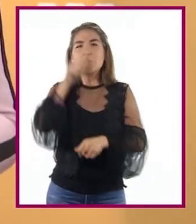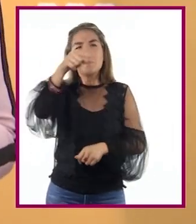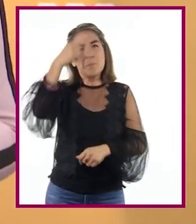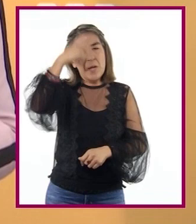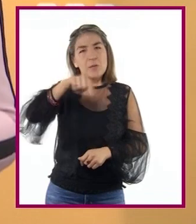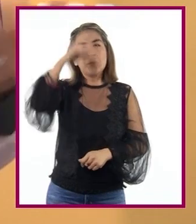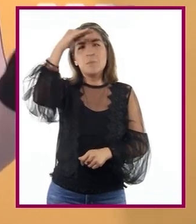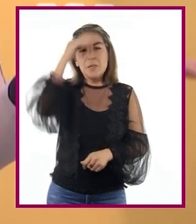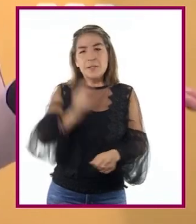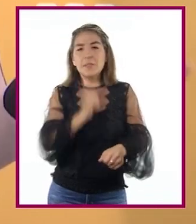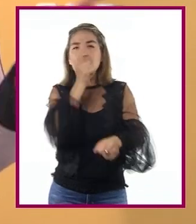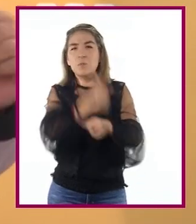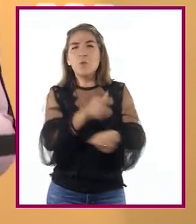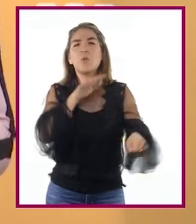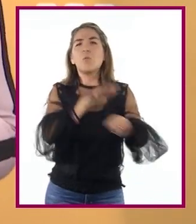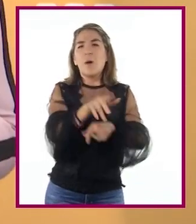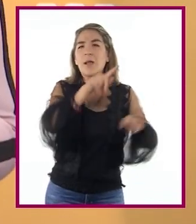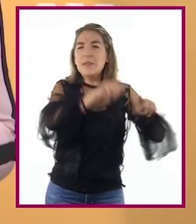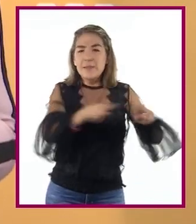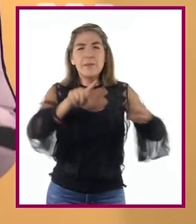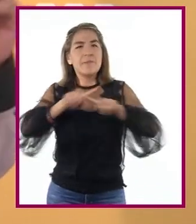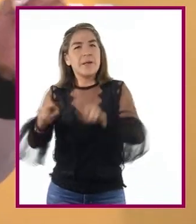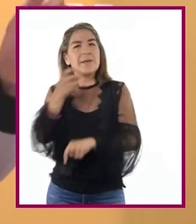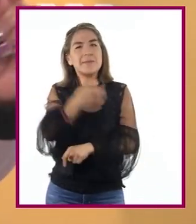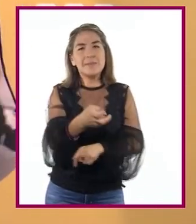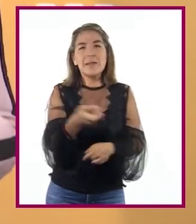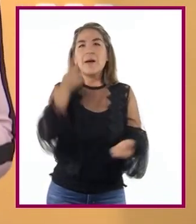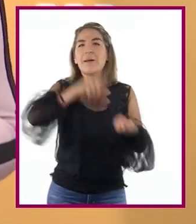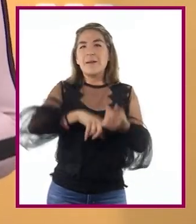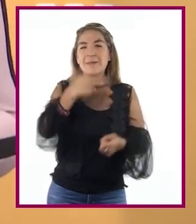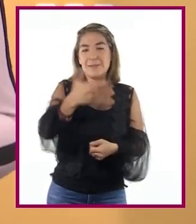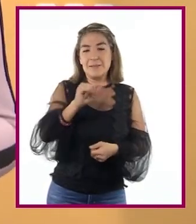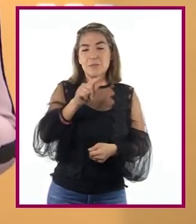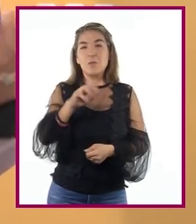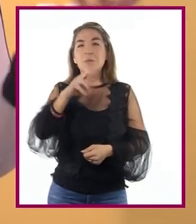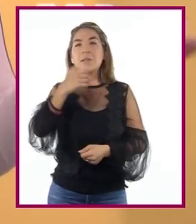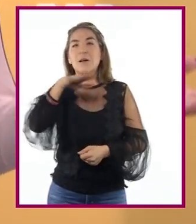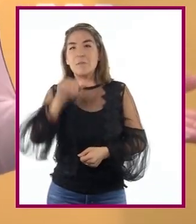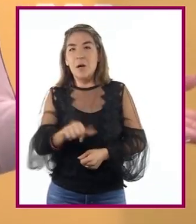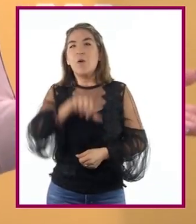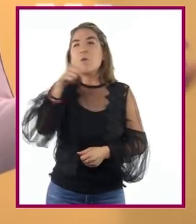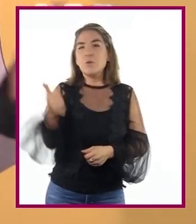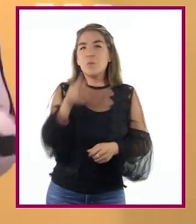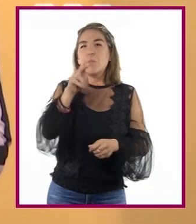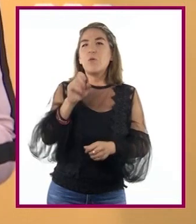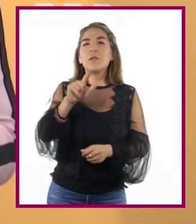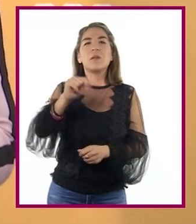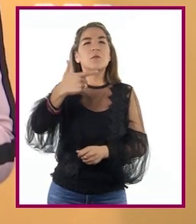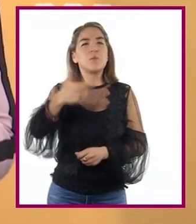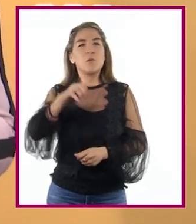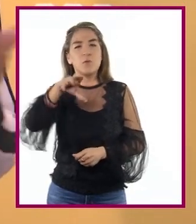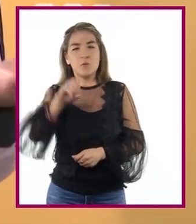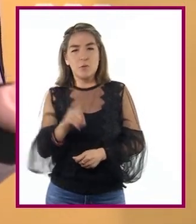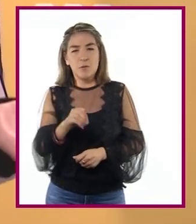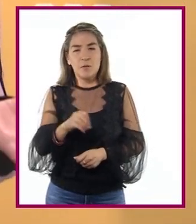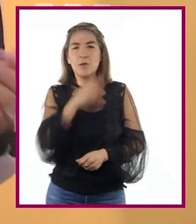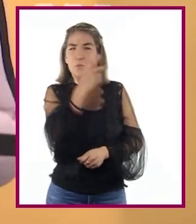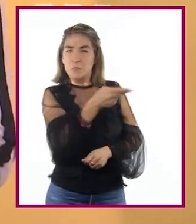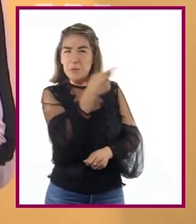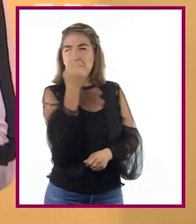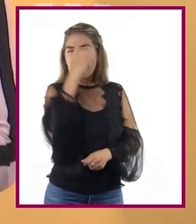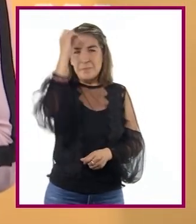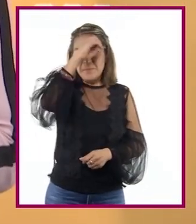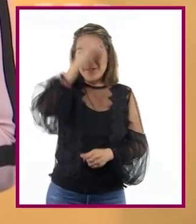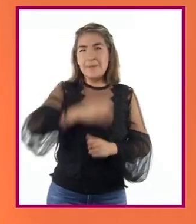y descubrir cuál es la diferencia entre un histograma y un polígono de frecuencia. ¿Usted qué